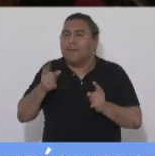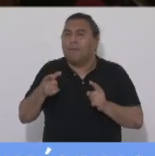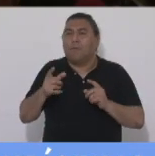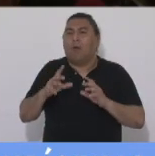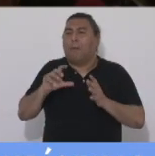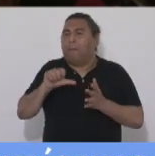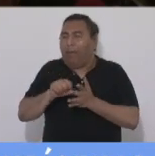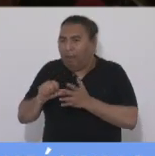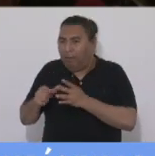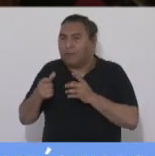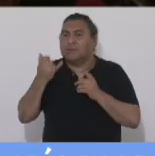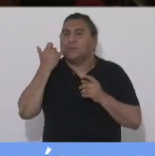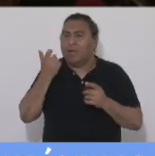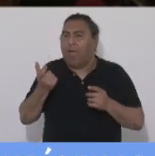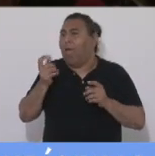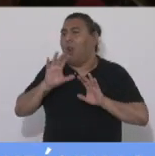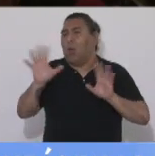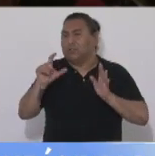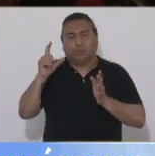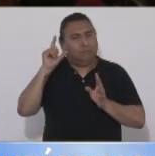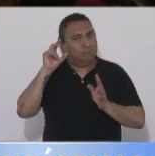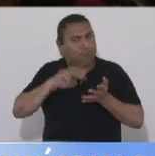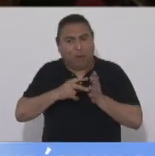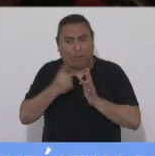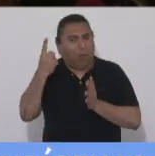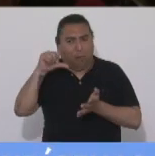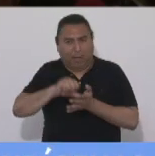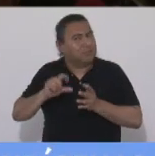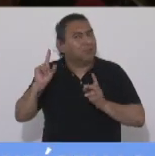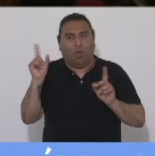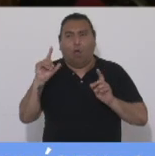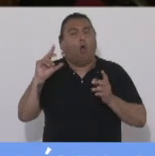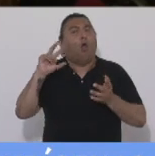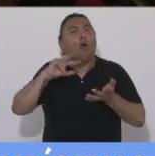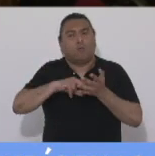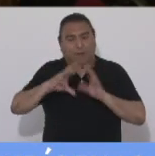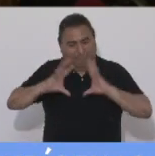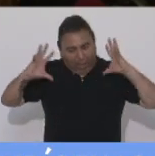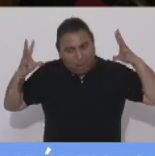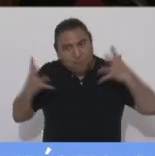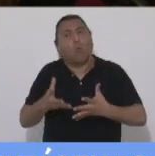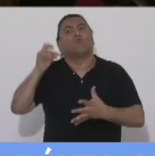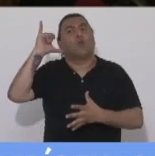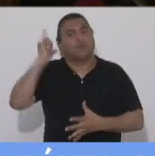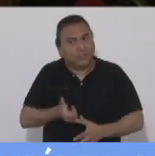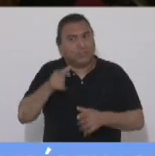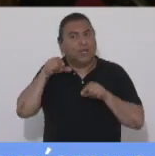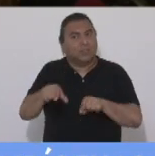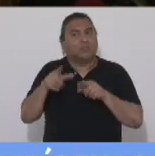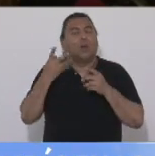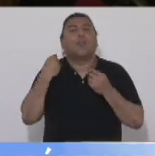problemas planetarios, es cuando se vuelve a esa visión, a esa cosmovisión de los